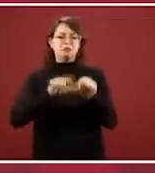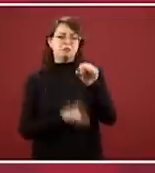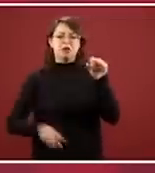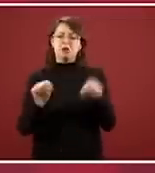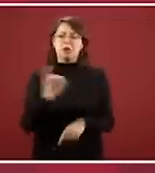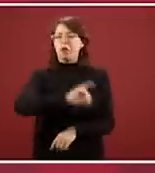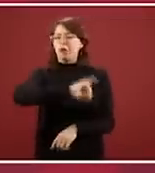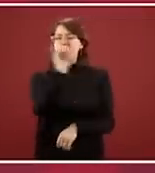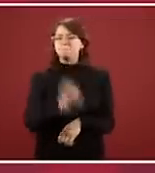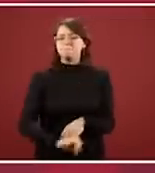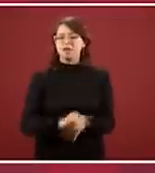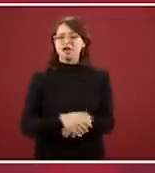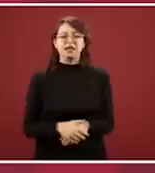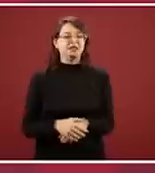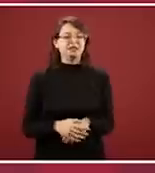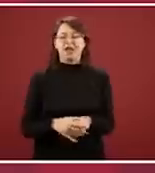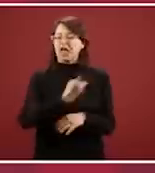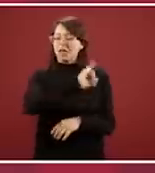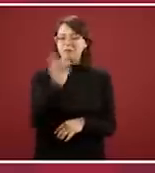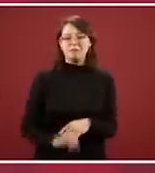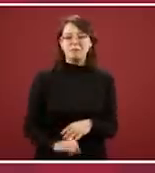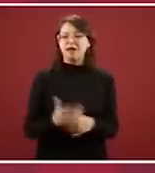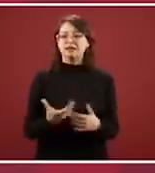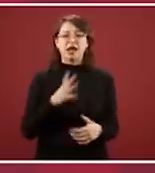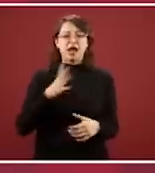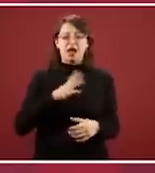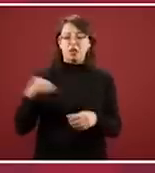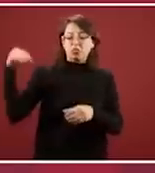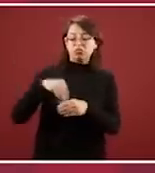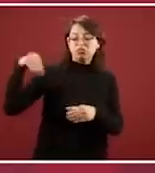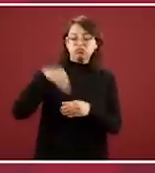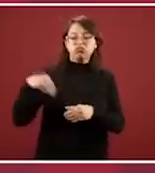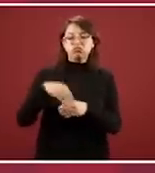no había el ratón loco ni el carrusel,